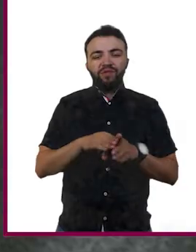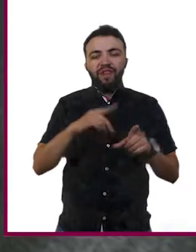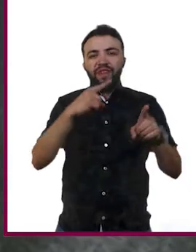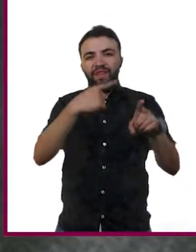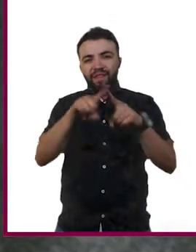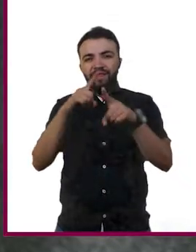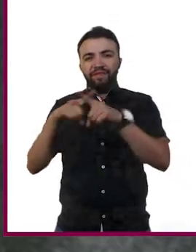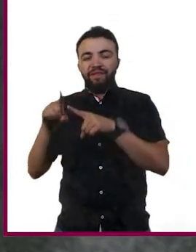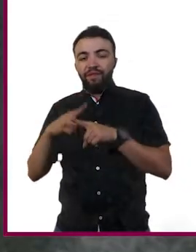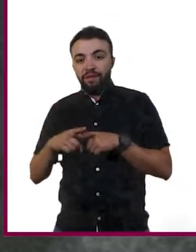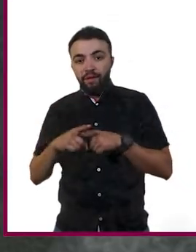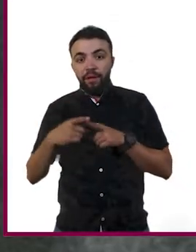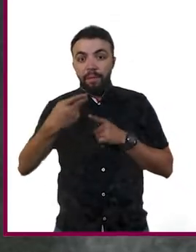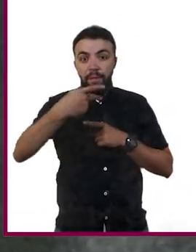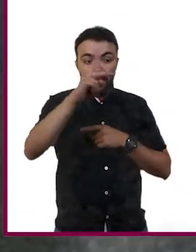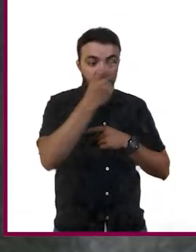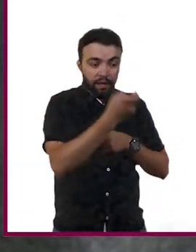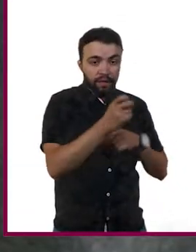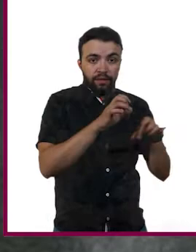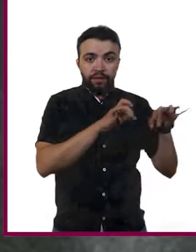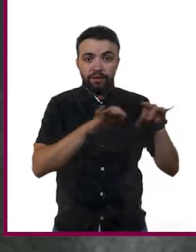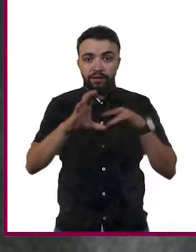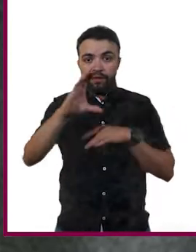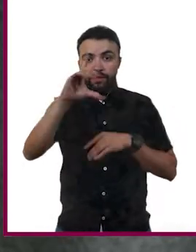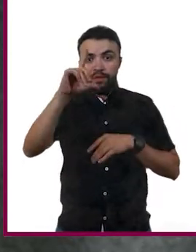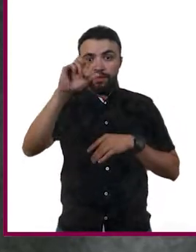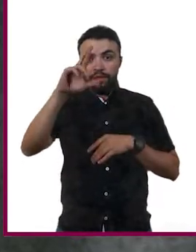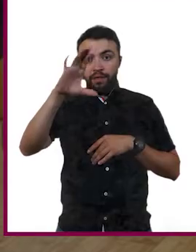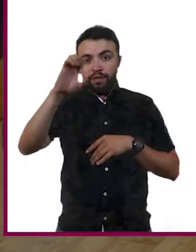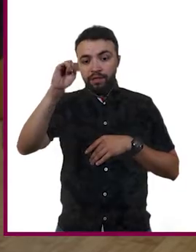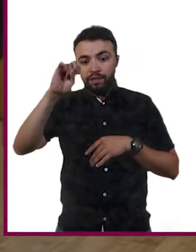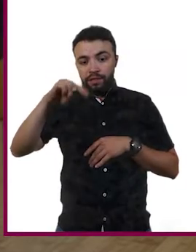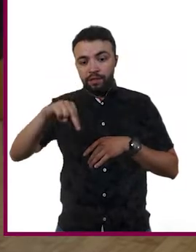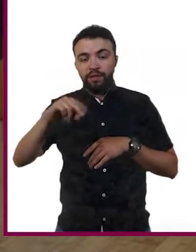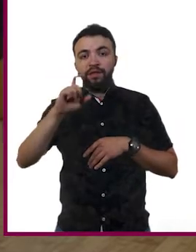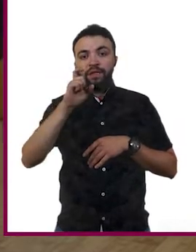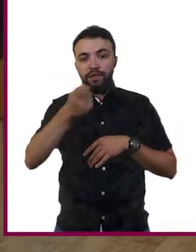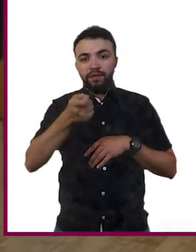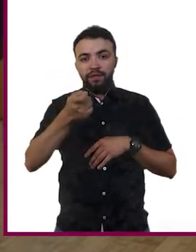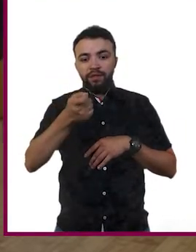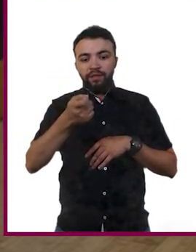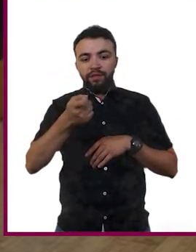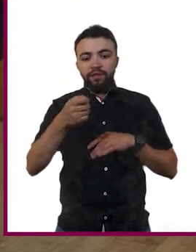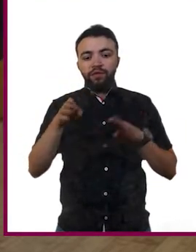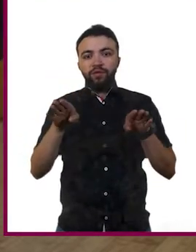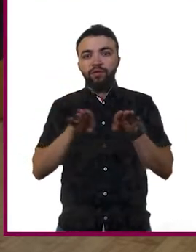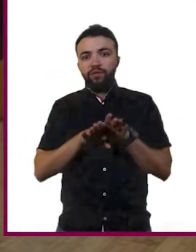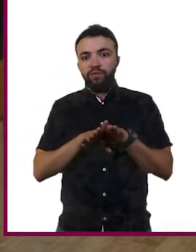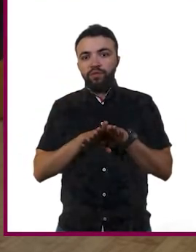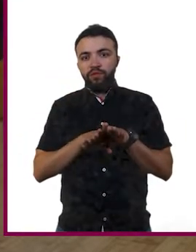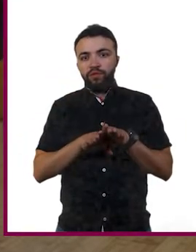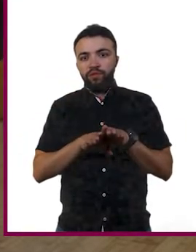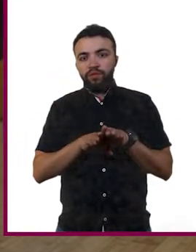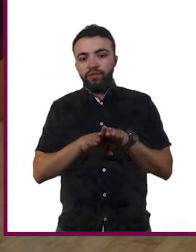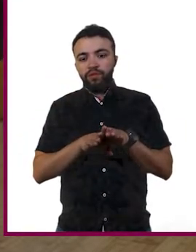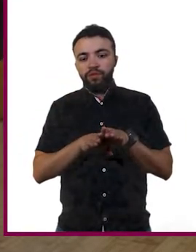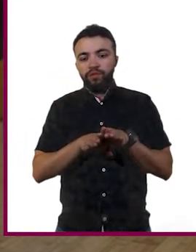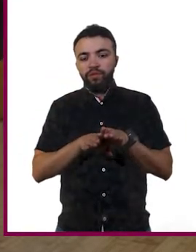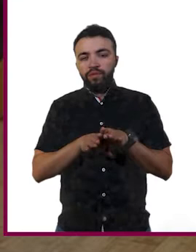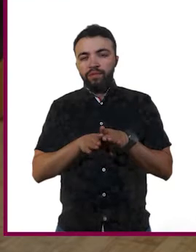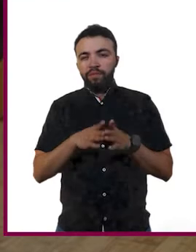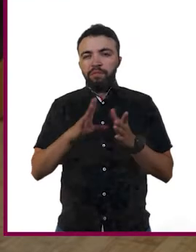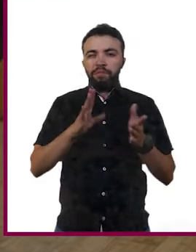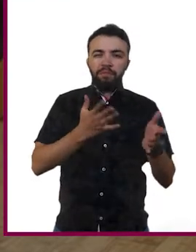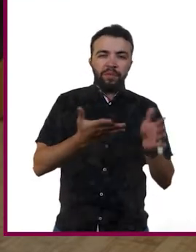en el caso del clavecín y el repertorio barroco, pues es justamente como mitad del siglo